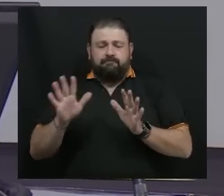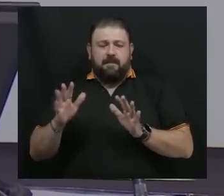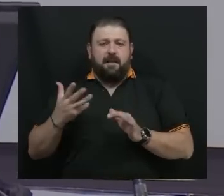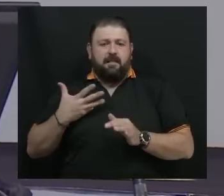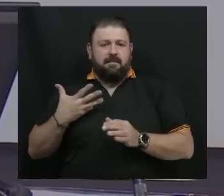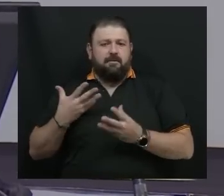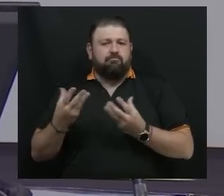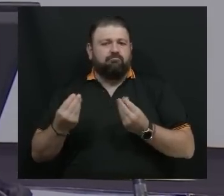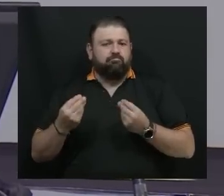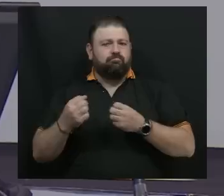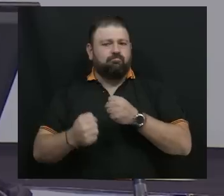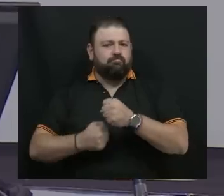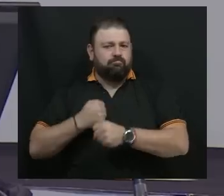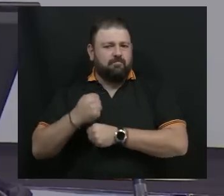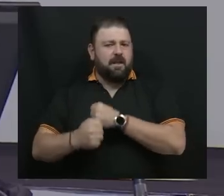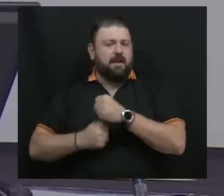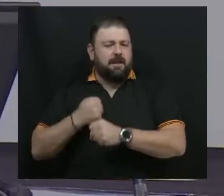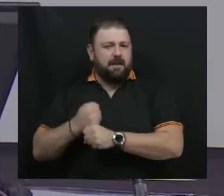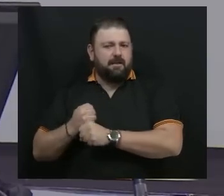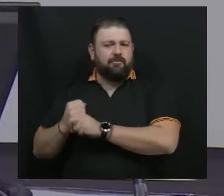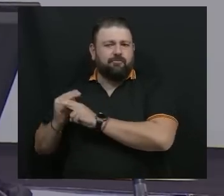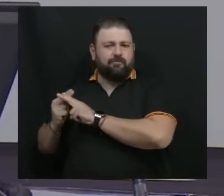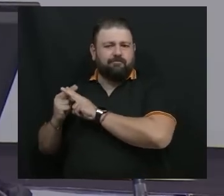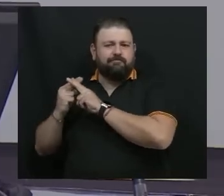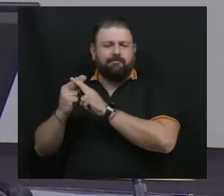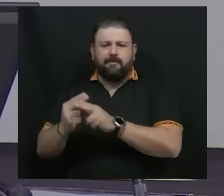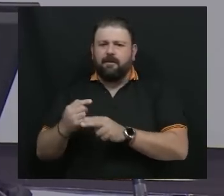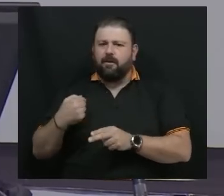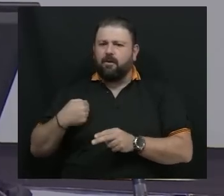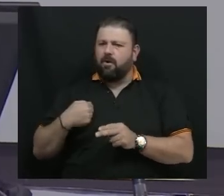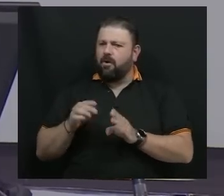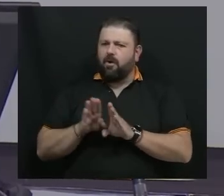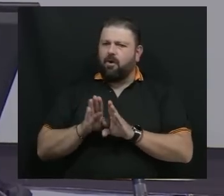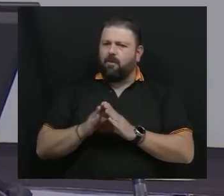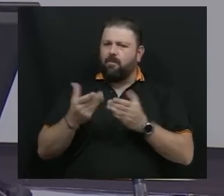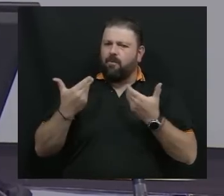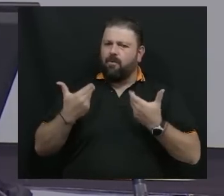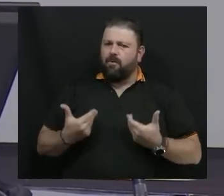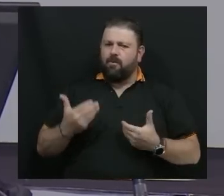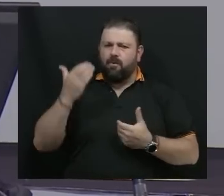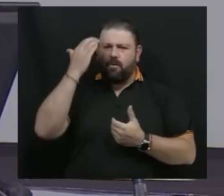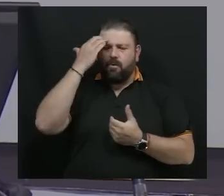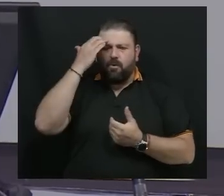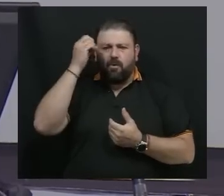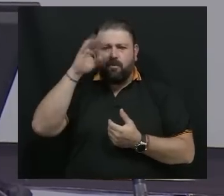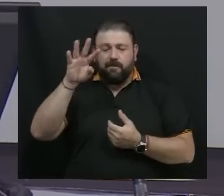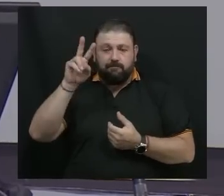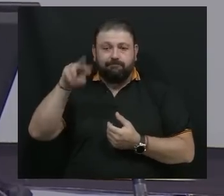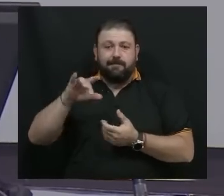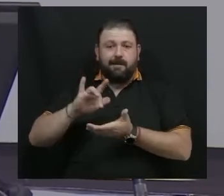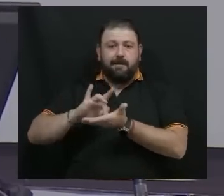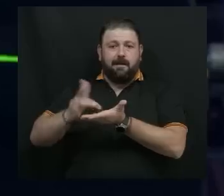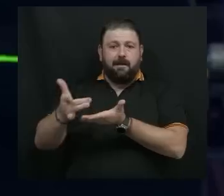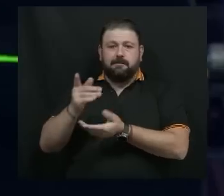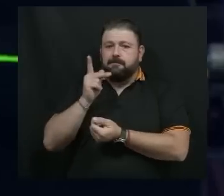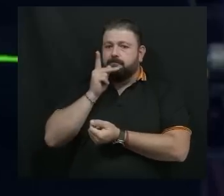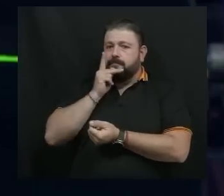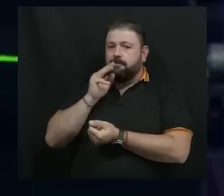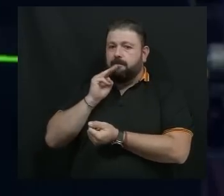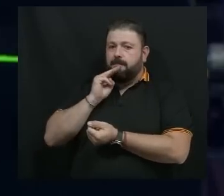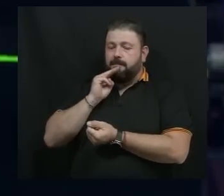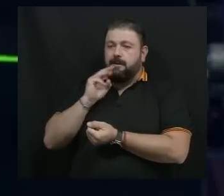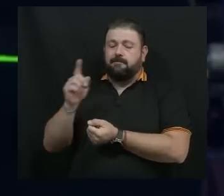OmniLife. Conocí OmniLife por mis padres. Estaba pasando por una situación económica muy complicada.